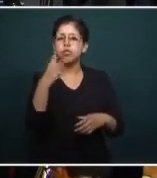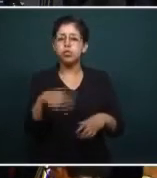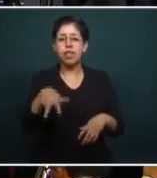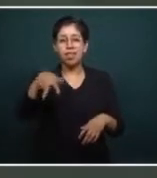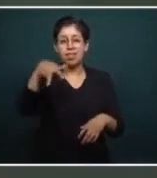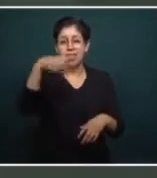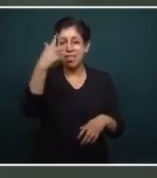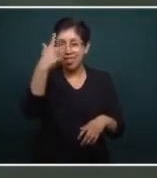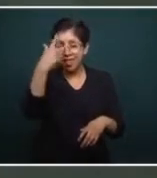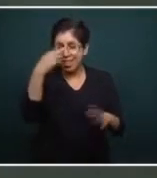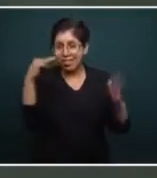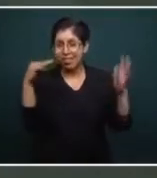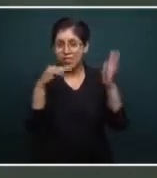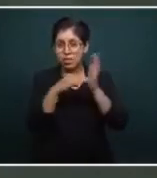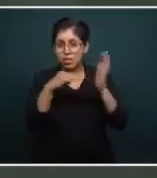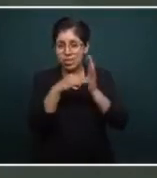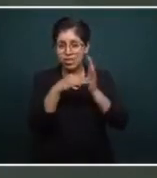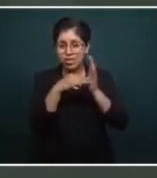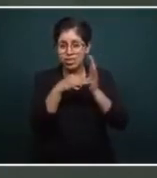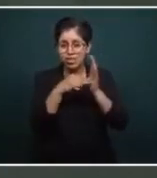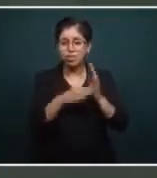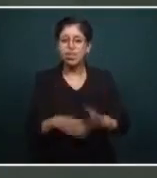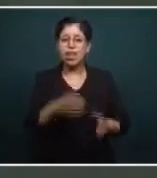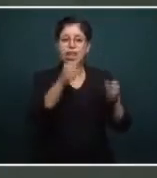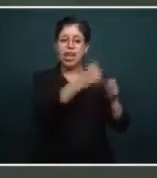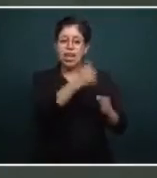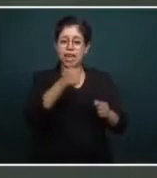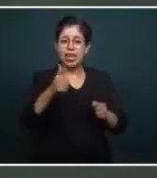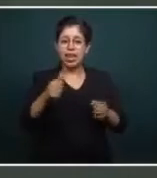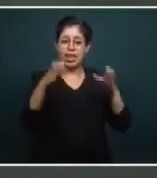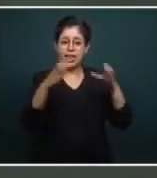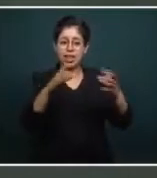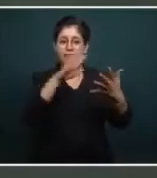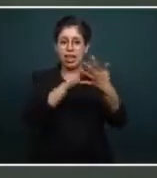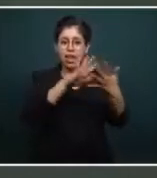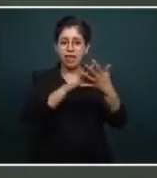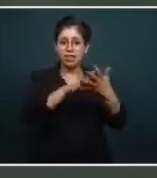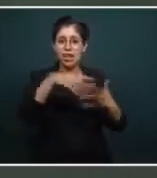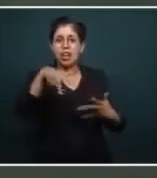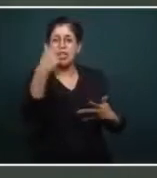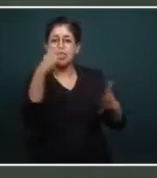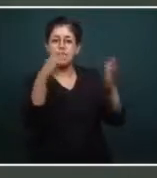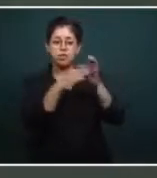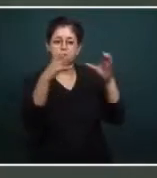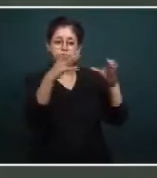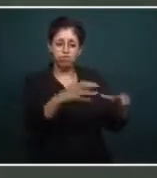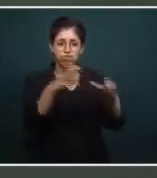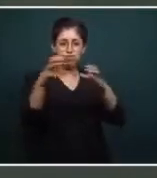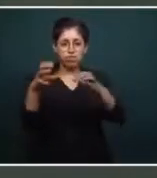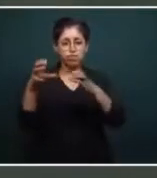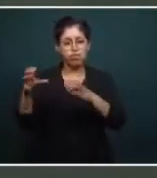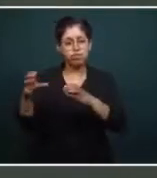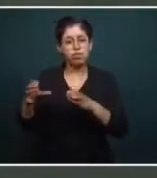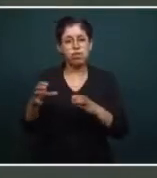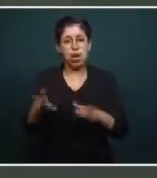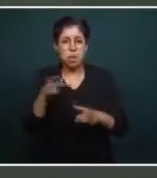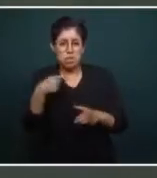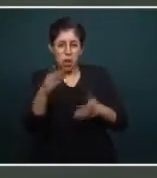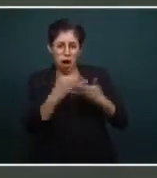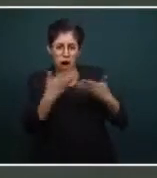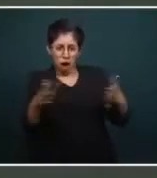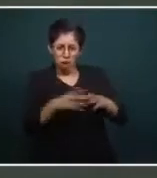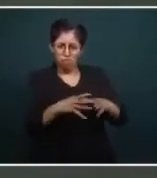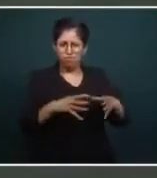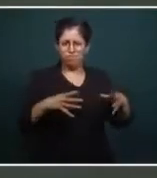13,000 area. Are those capacidad para thir- 13,000 personas we have a privadas de libertad. capacity for Y la 13,000, población que hoy en but día the tiene el Estado de population México that they es de have casi